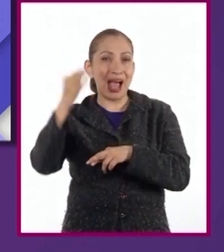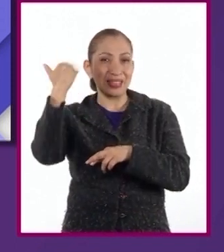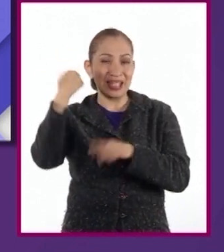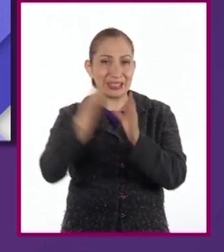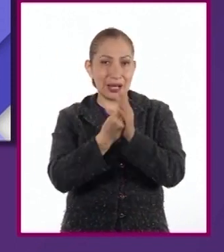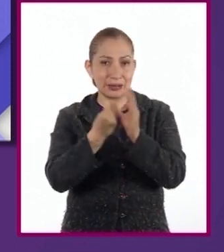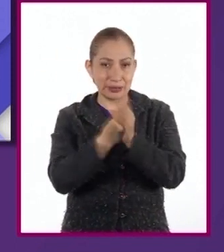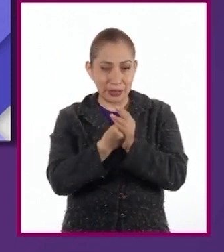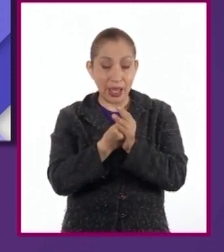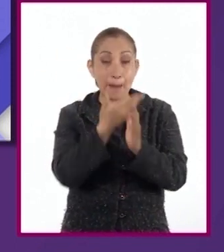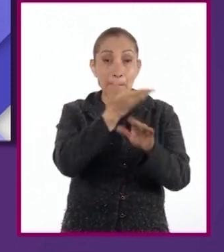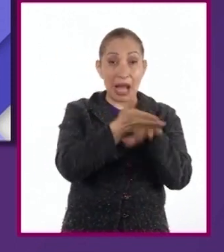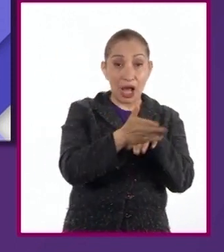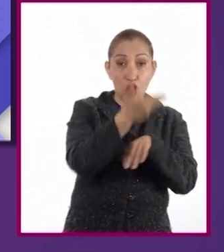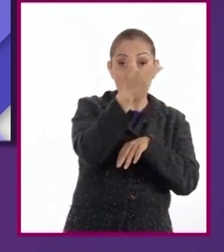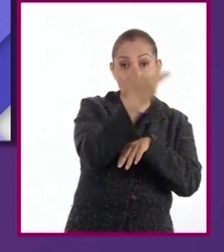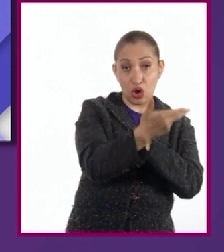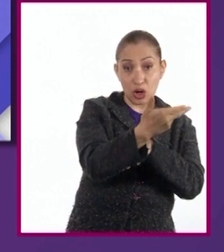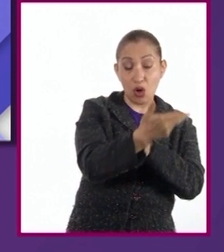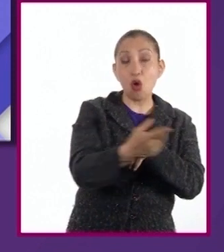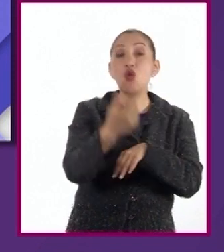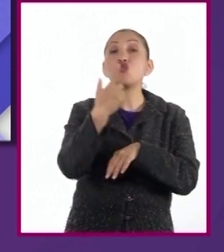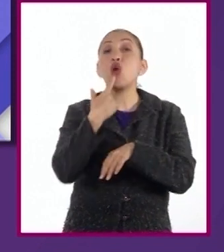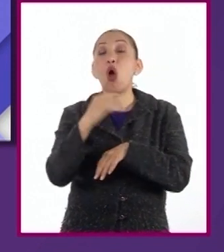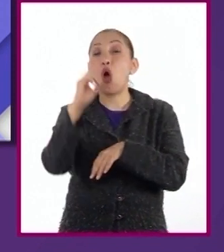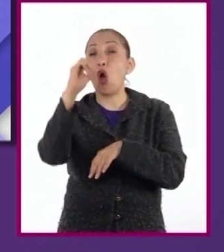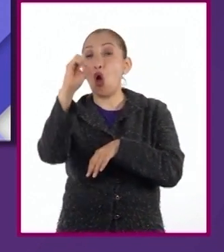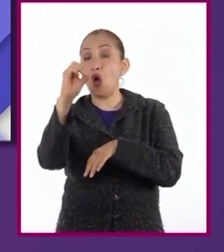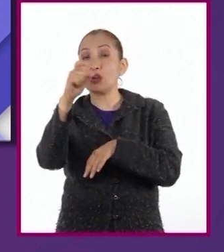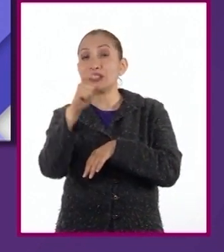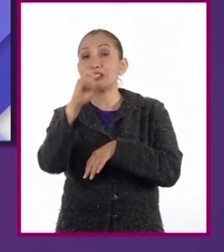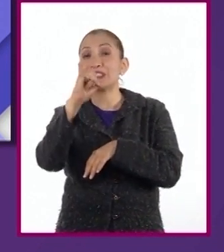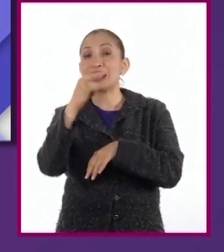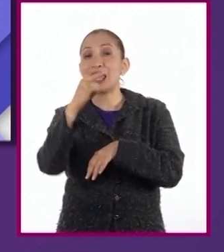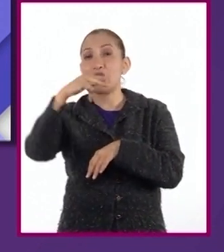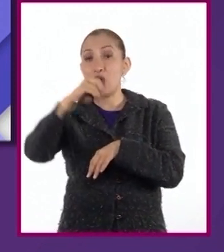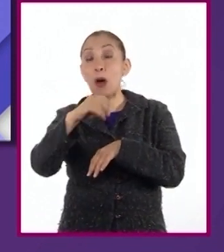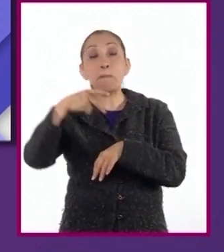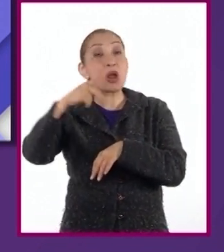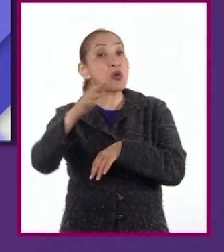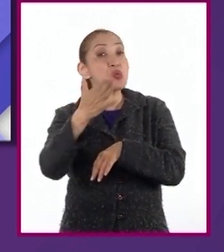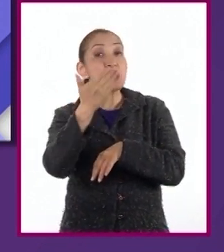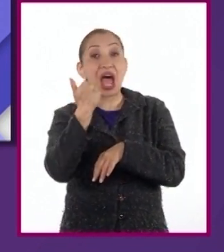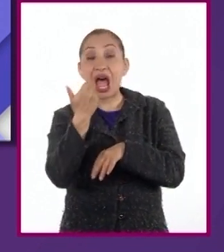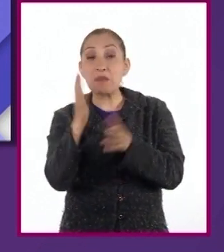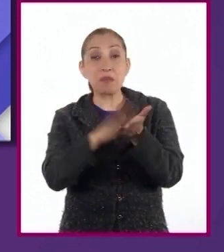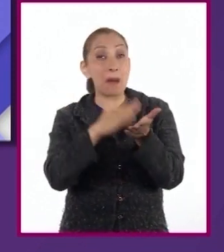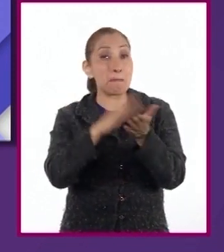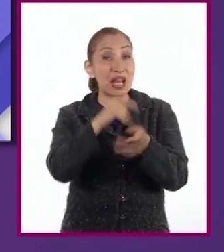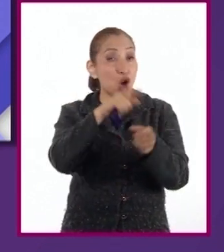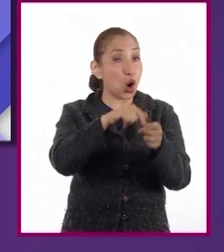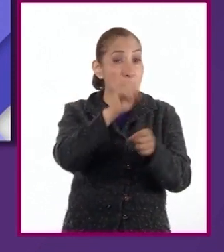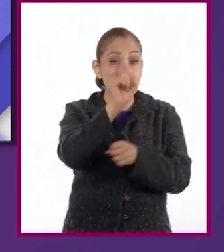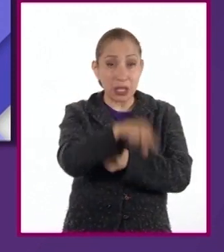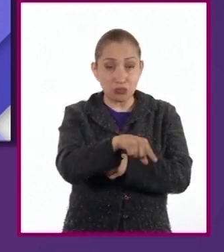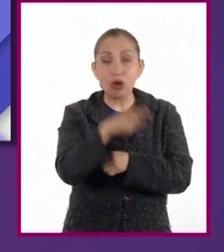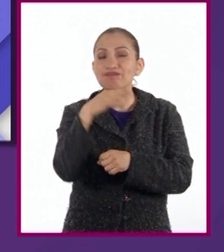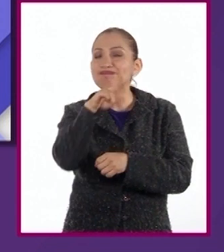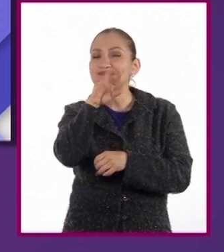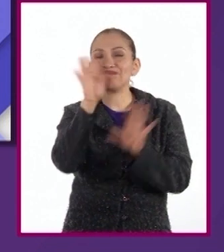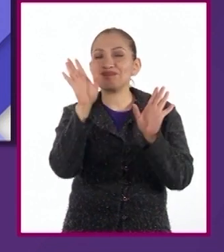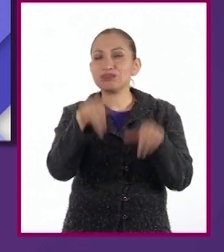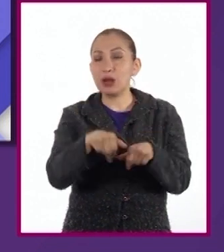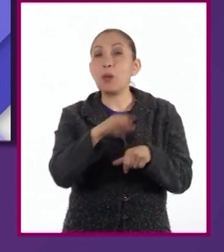anteriores. Blanco para el hidrógeno, rojo para el oxígeno. Pero si no tienen a la mano hojas de estos colores, no se